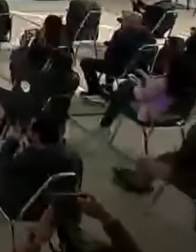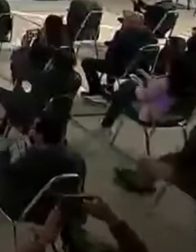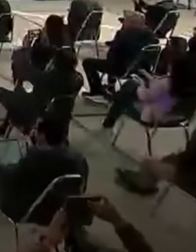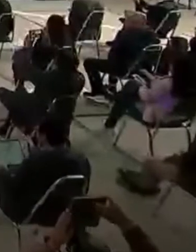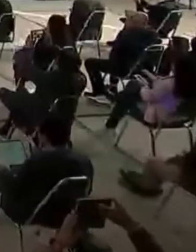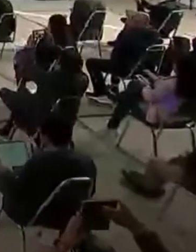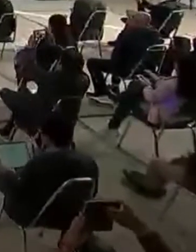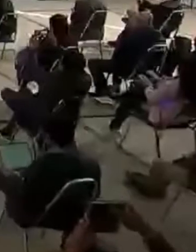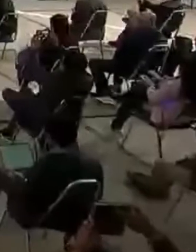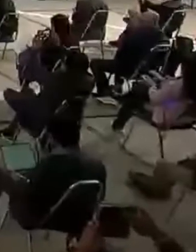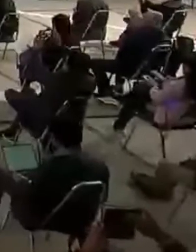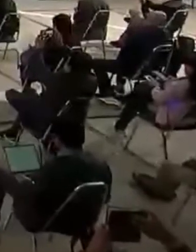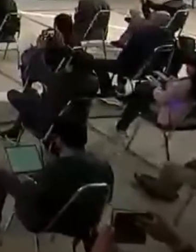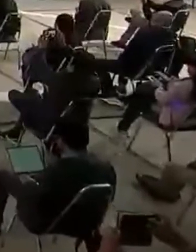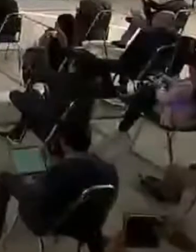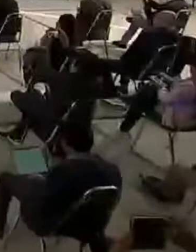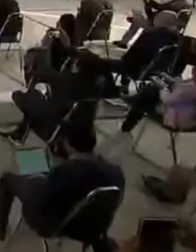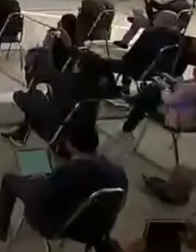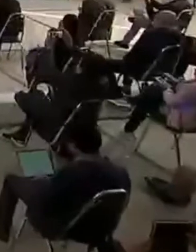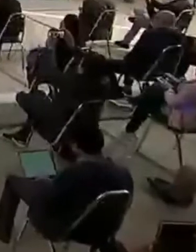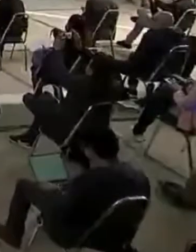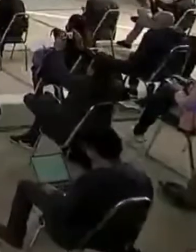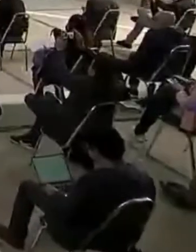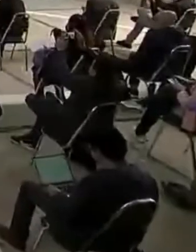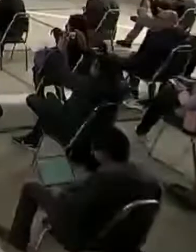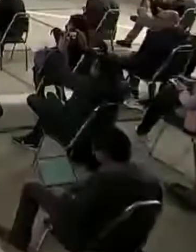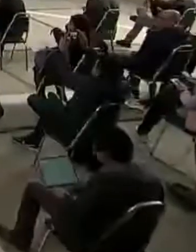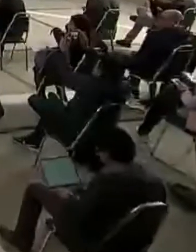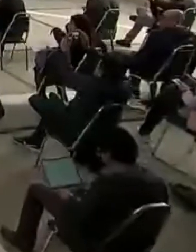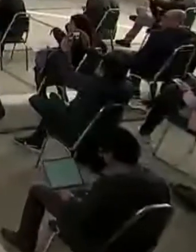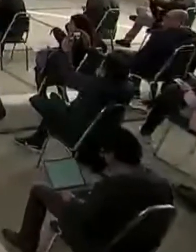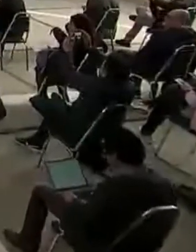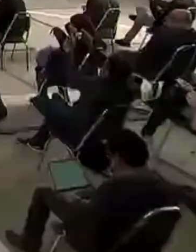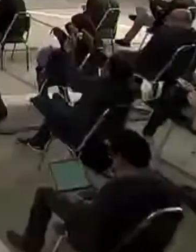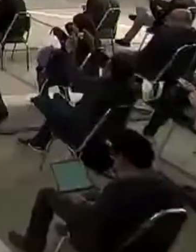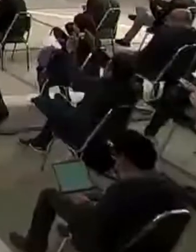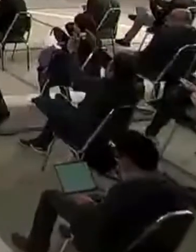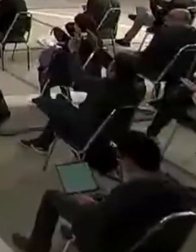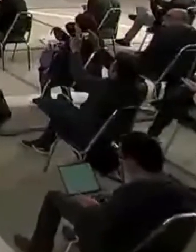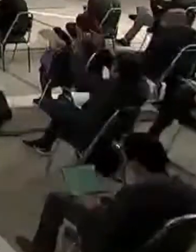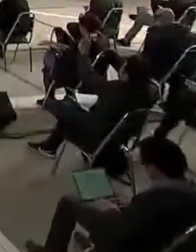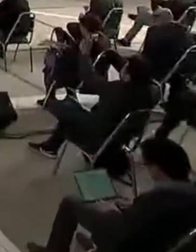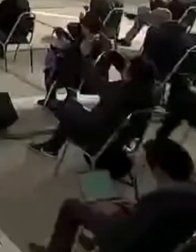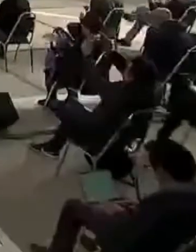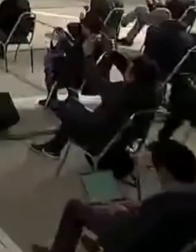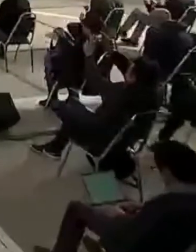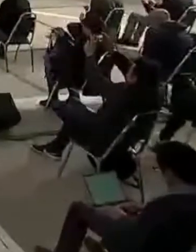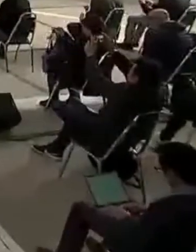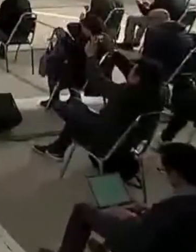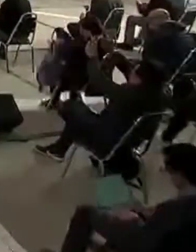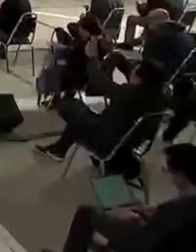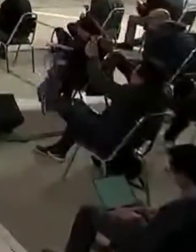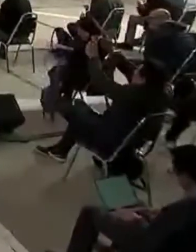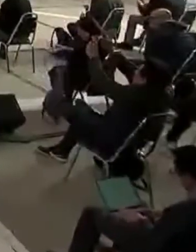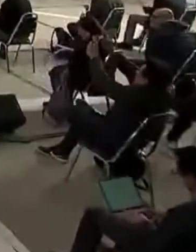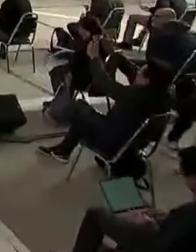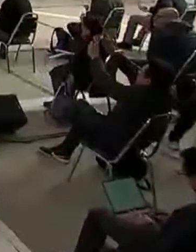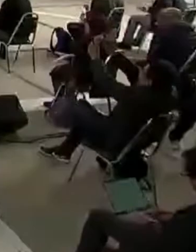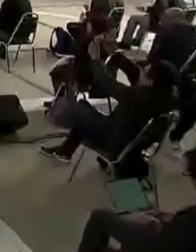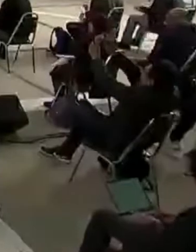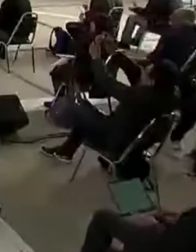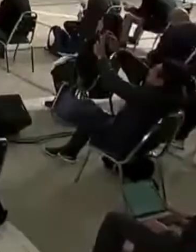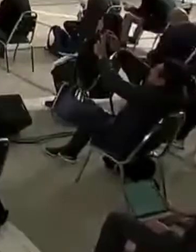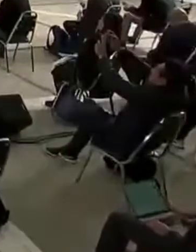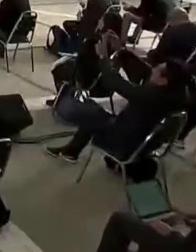amanecer aquí en Ciudad Victoria, la capital del estado de Tamaulipas. Acabamos de terminar